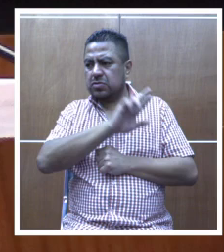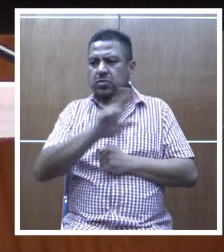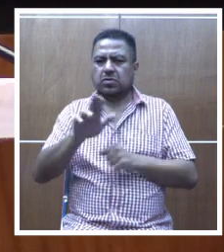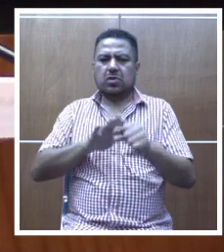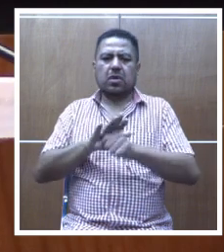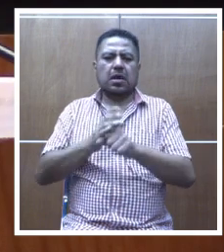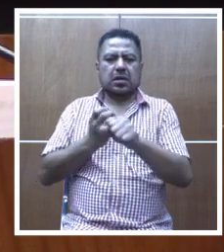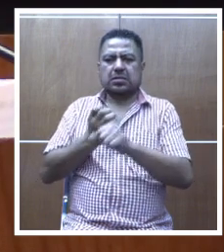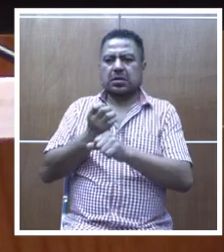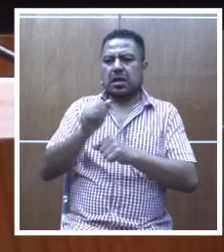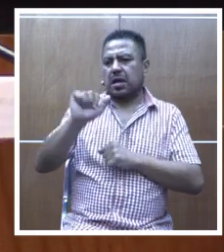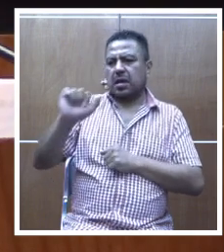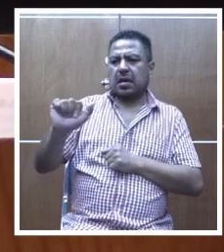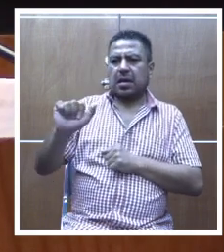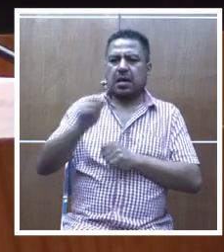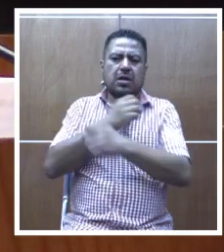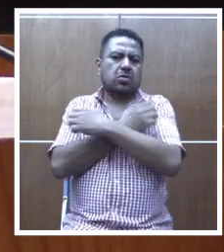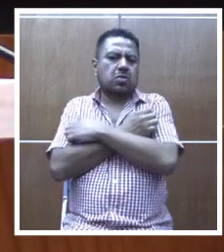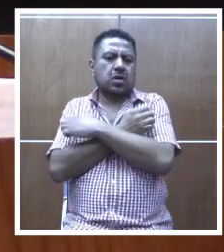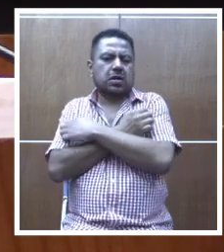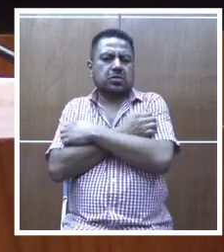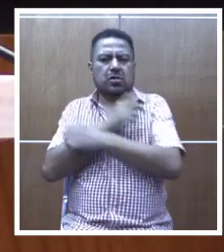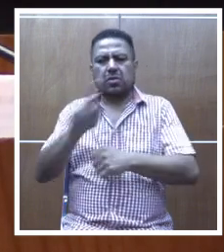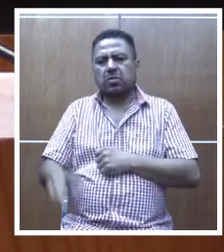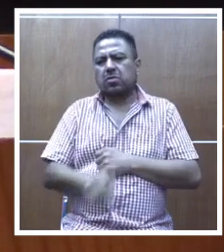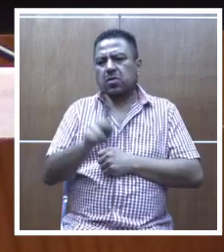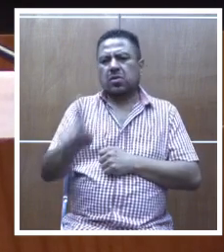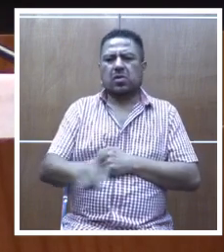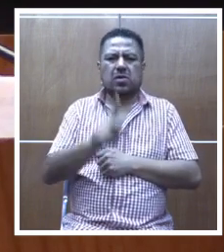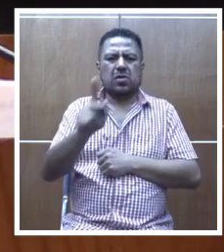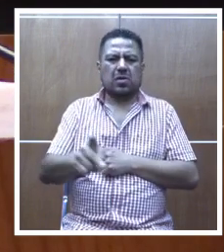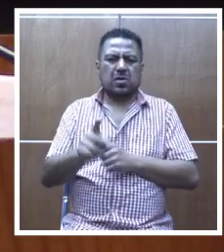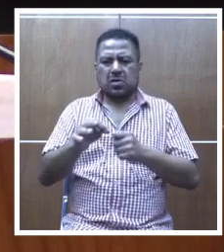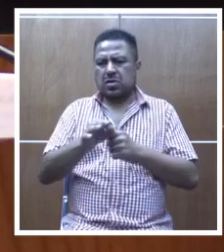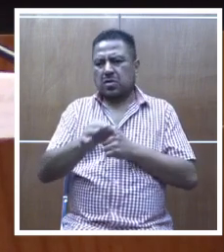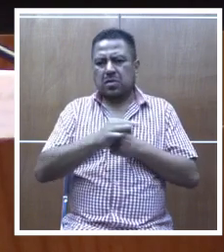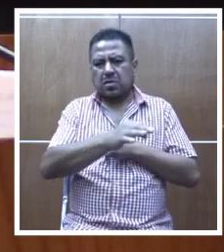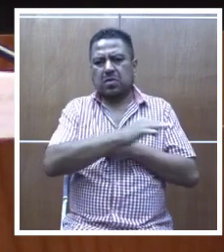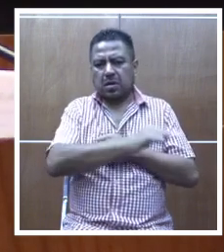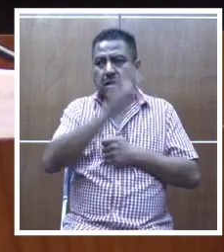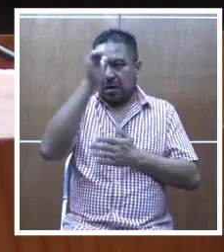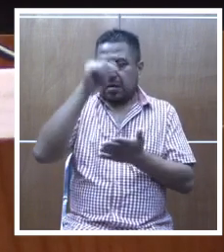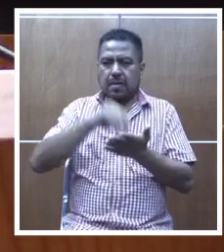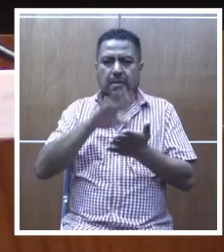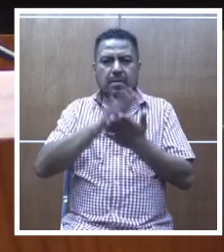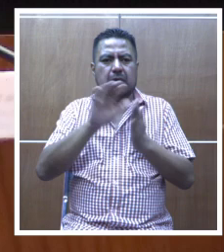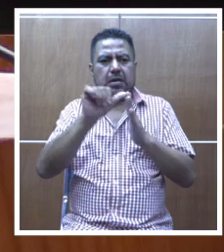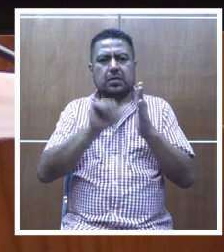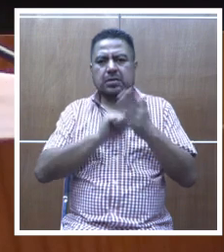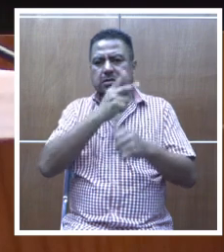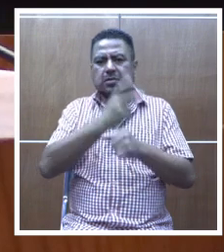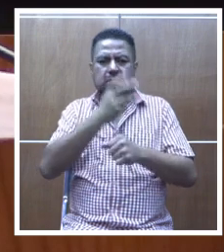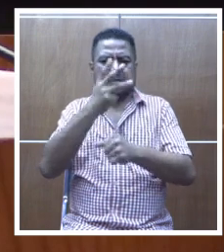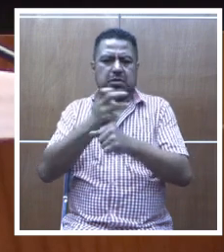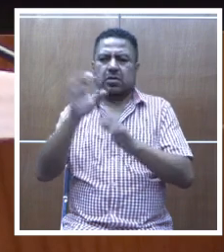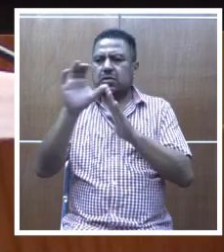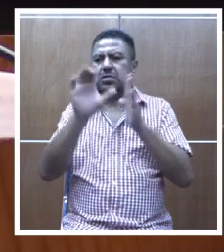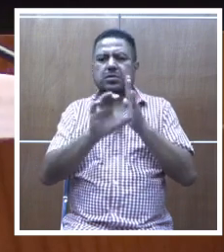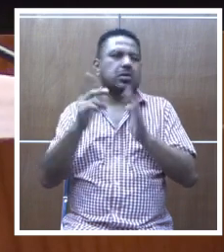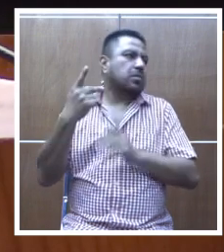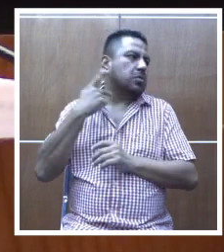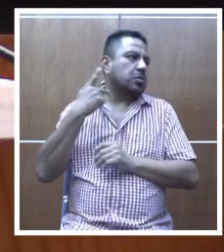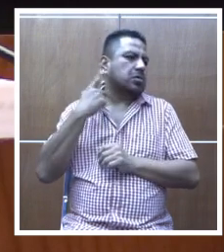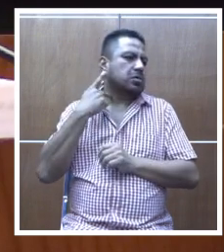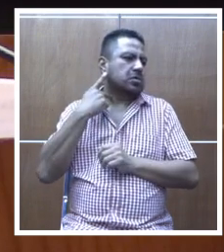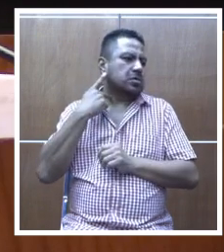del Estado a la educación de los pueblos y comunidades de acuerdo a los artículos 2 y 3 de la Constitución Política de los